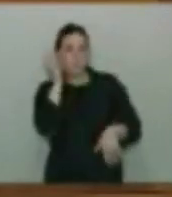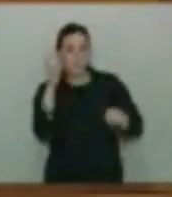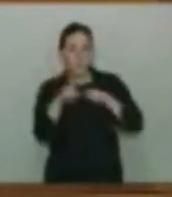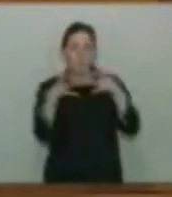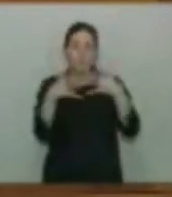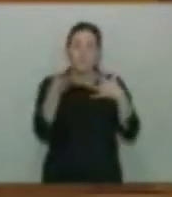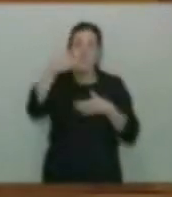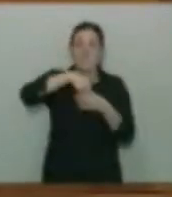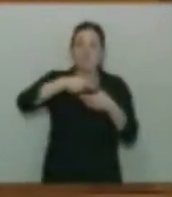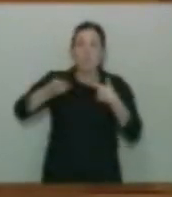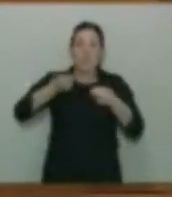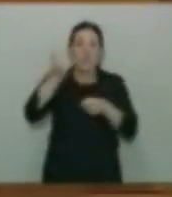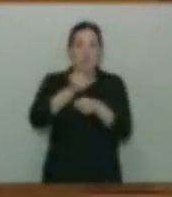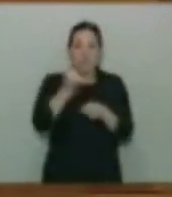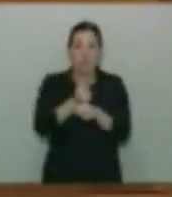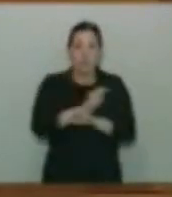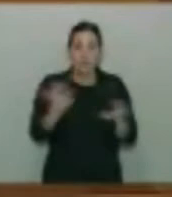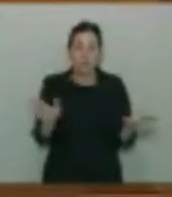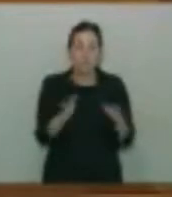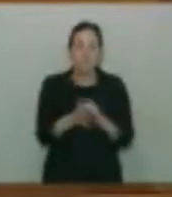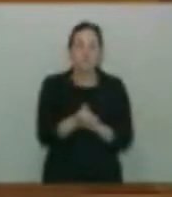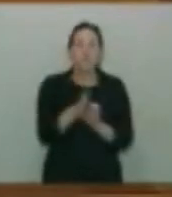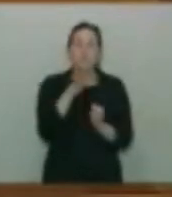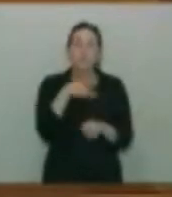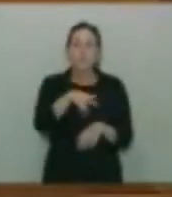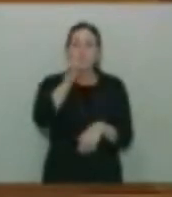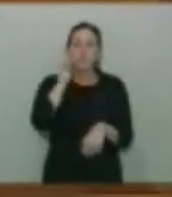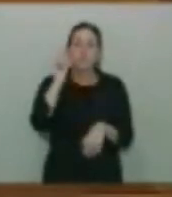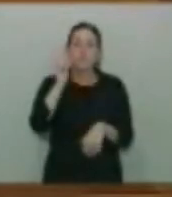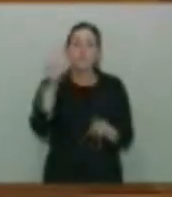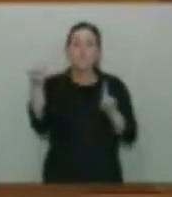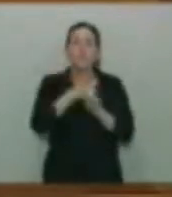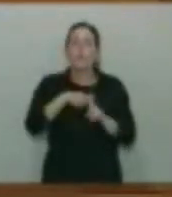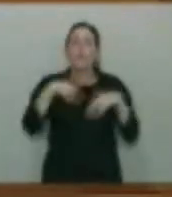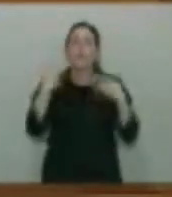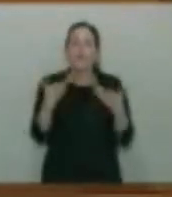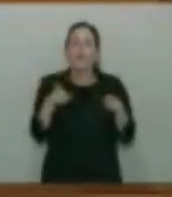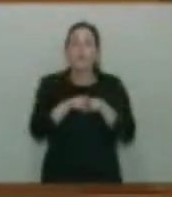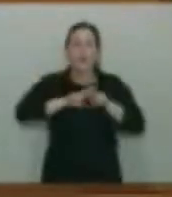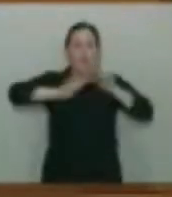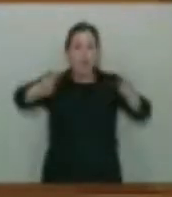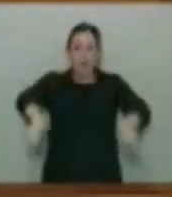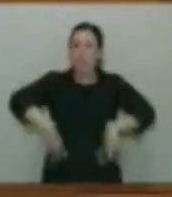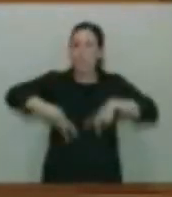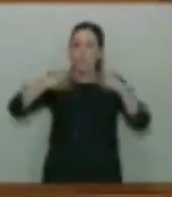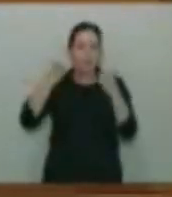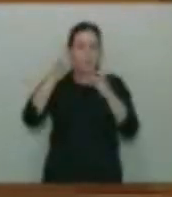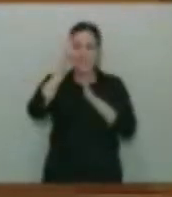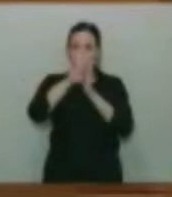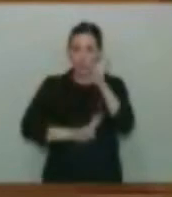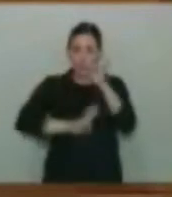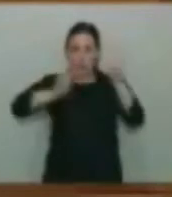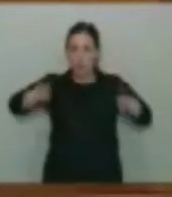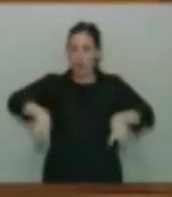nuestro mercado laboral y, por lo tanto, entendemos que solo se podrían solucionar con la realización de profundas reformas en su regulación. Y